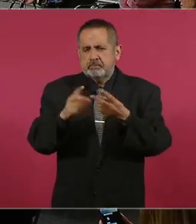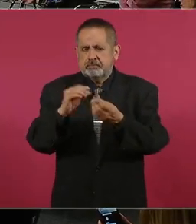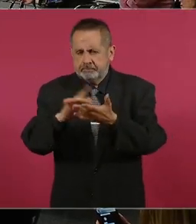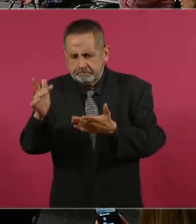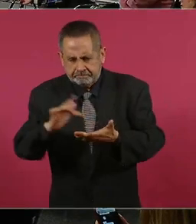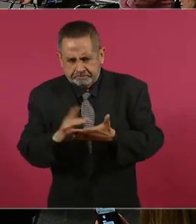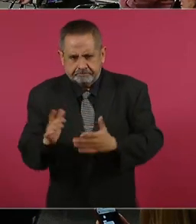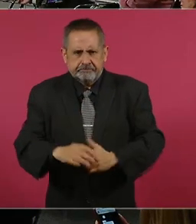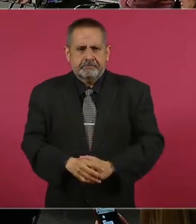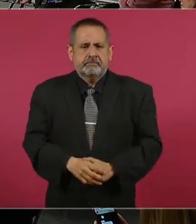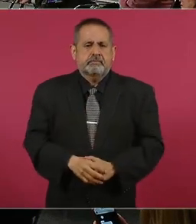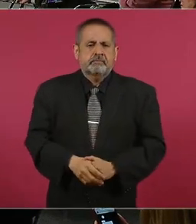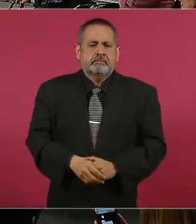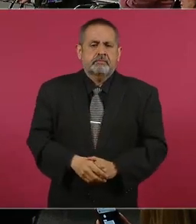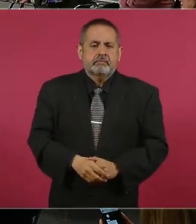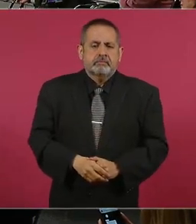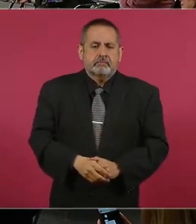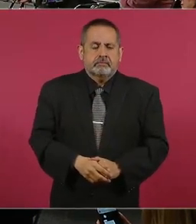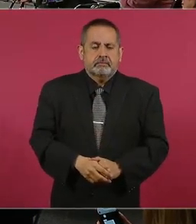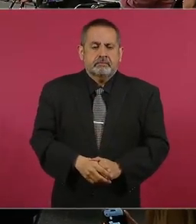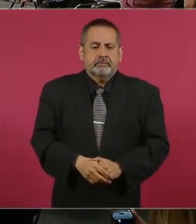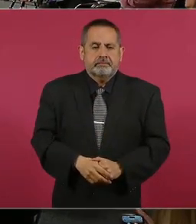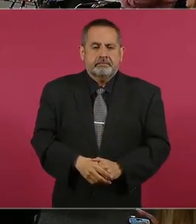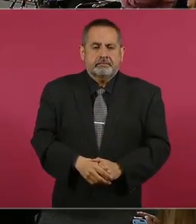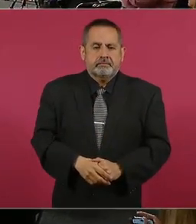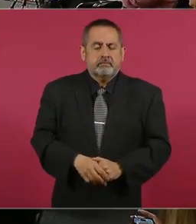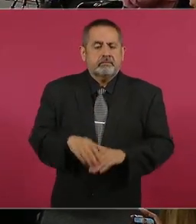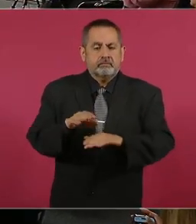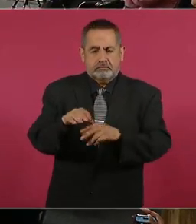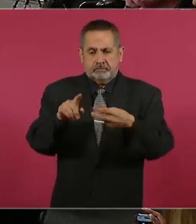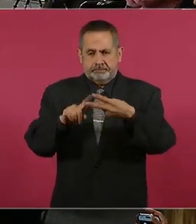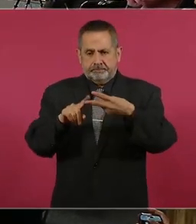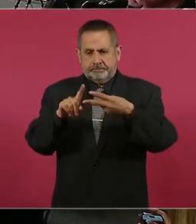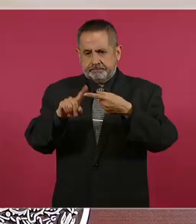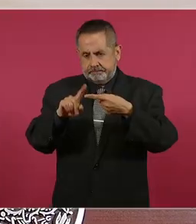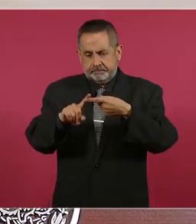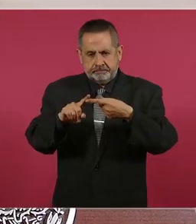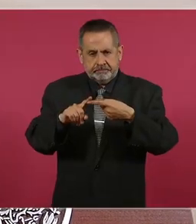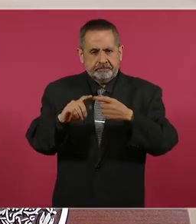Gracias. Sí, sobre el primero,